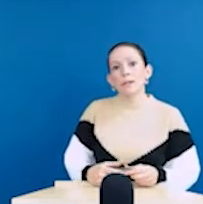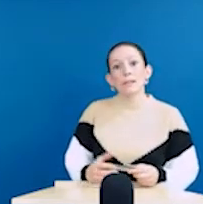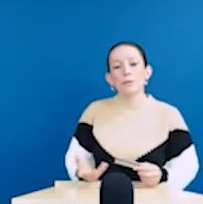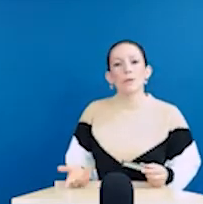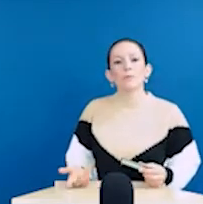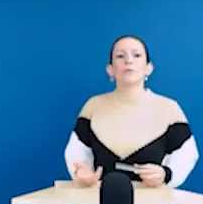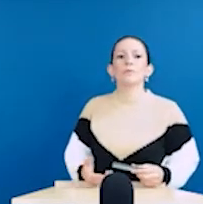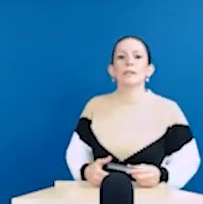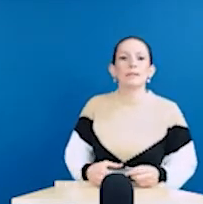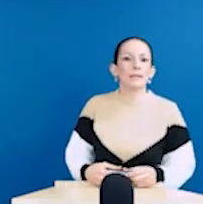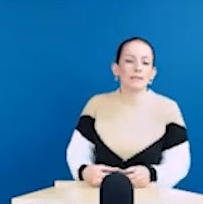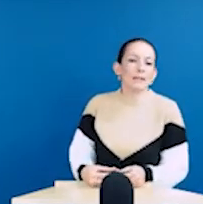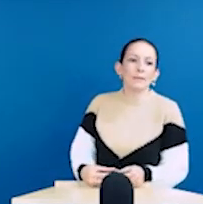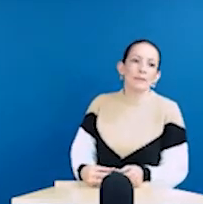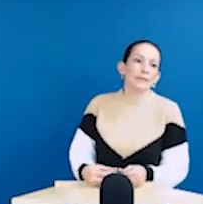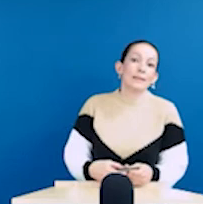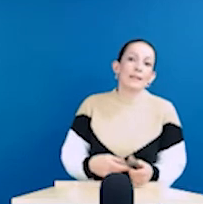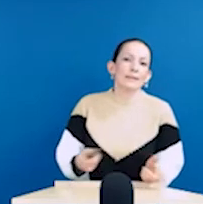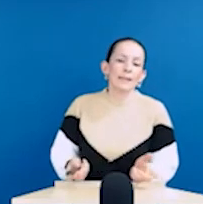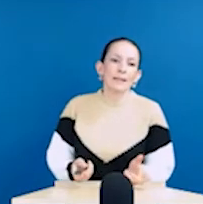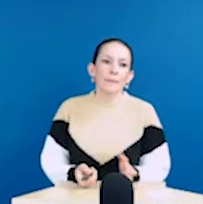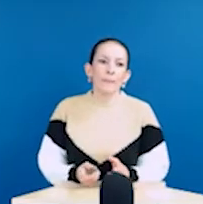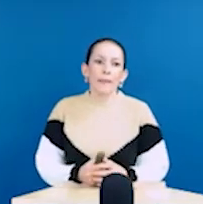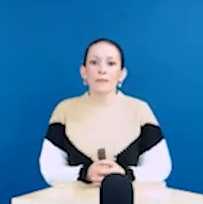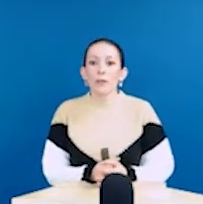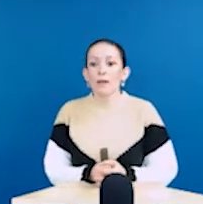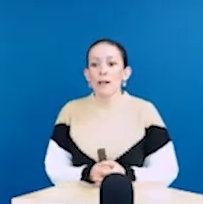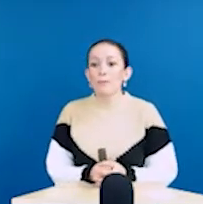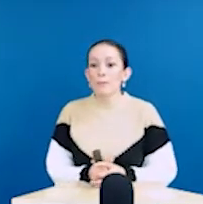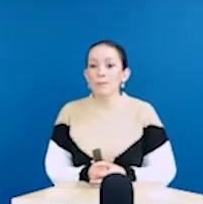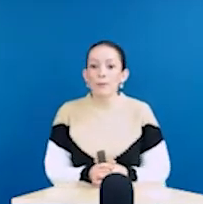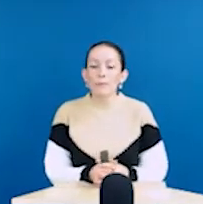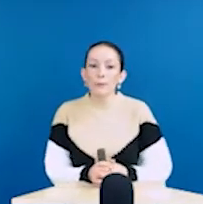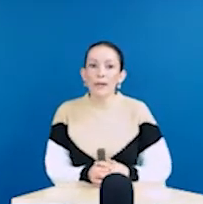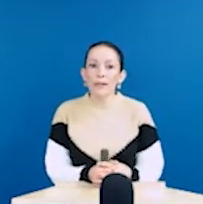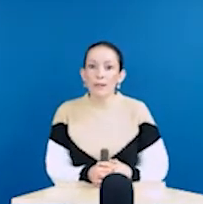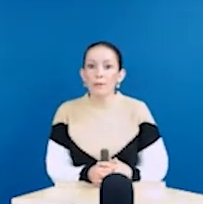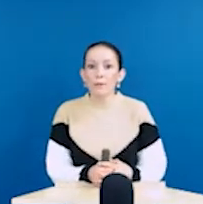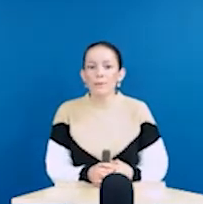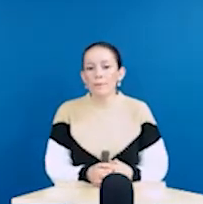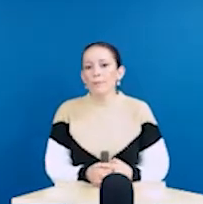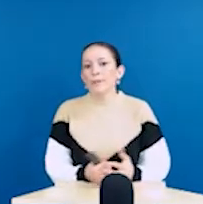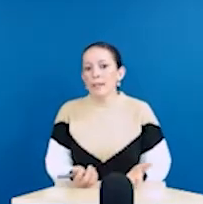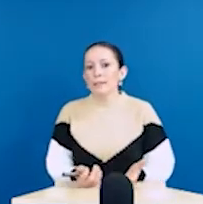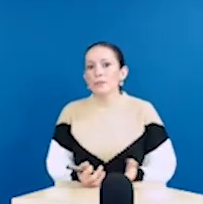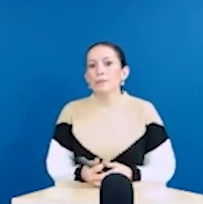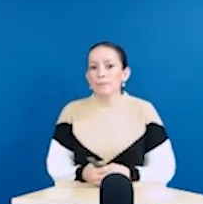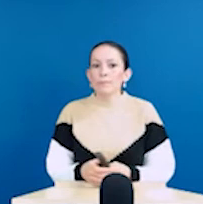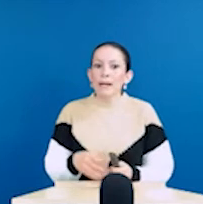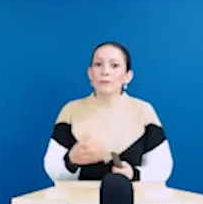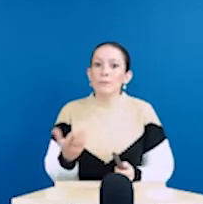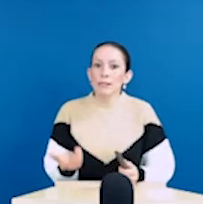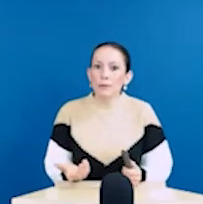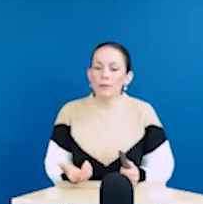caídas previas en los últimos 2 meses. Esta respuesta sí es sí. Eso le va a dar un puntaje de 1 y